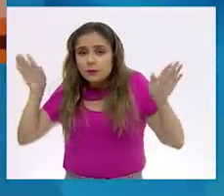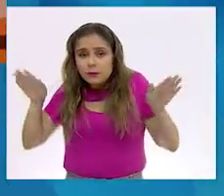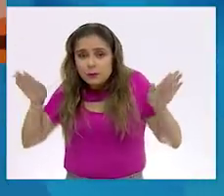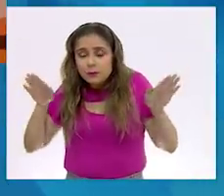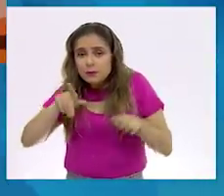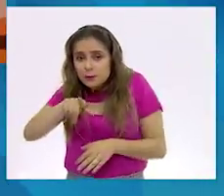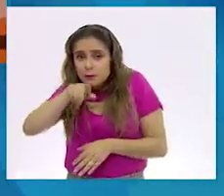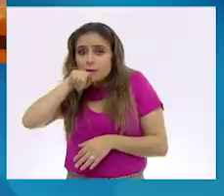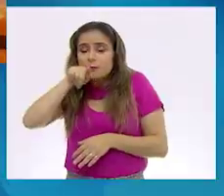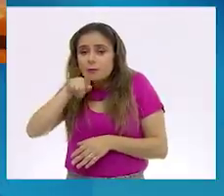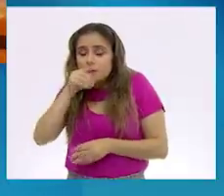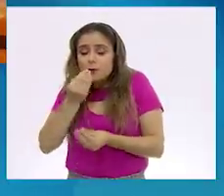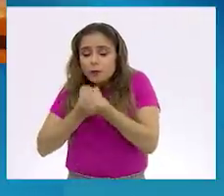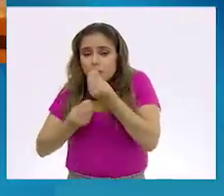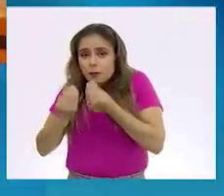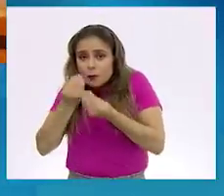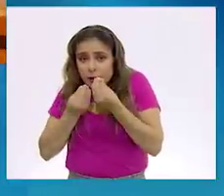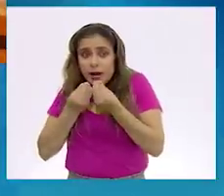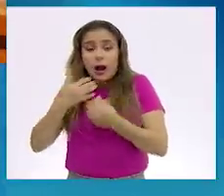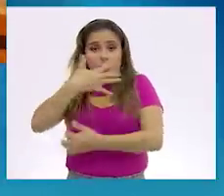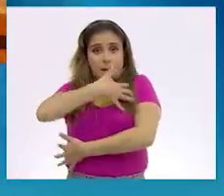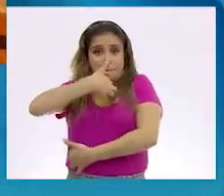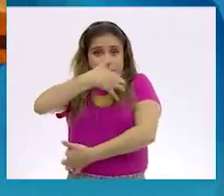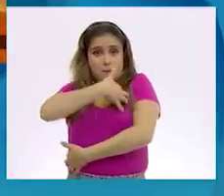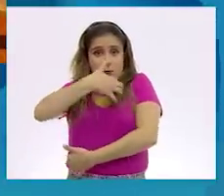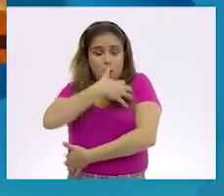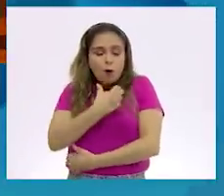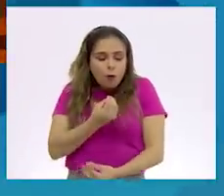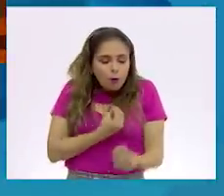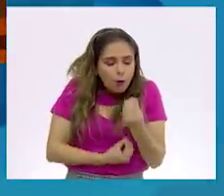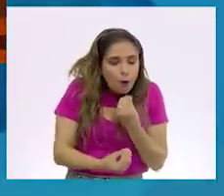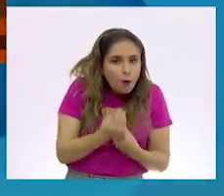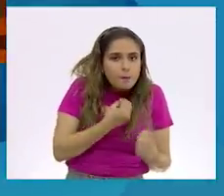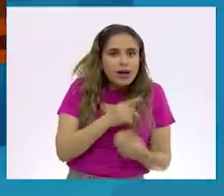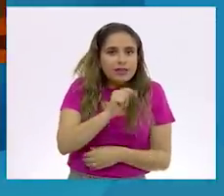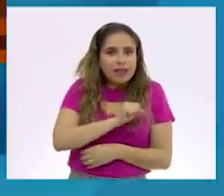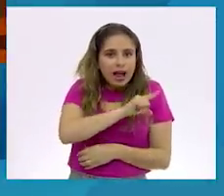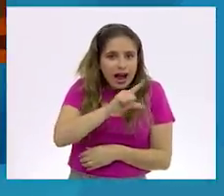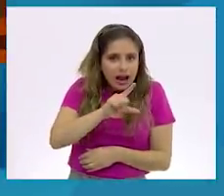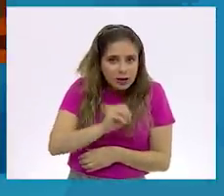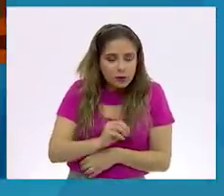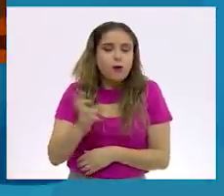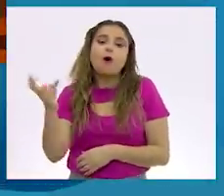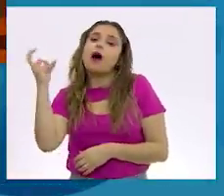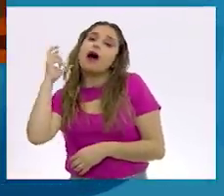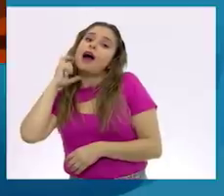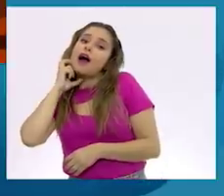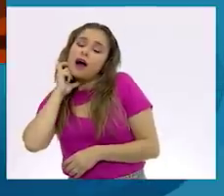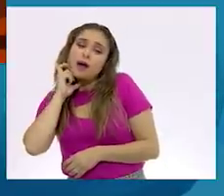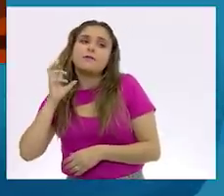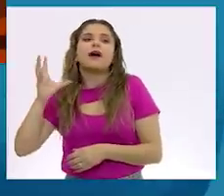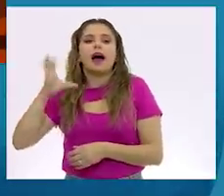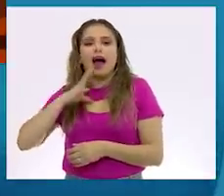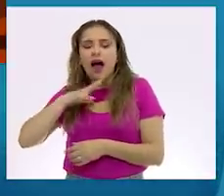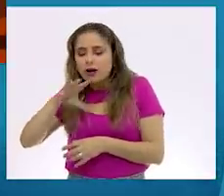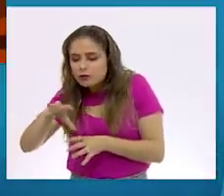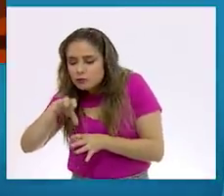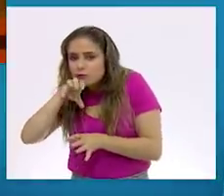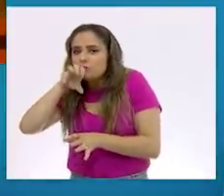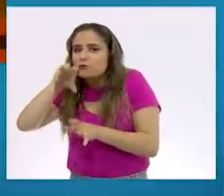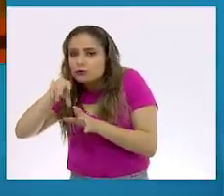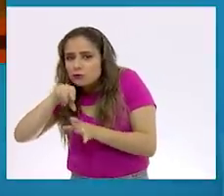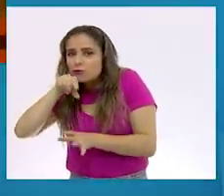el alimento de una flor, un mono come los tallos de las flores. Un murciélago se acerca a un cepillo pegajoso para tomar el